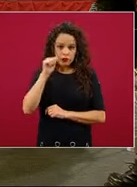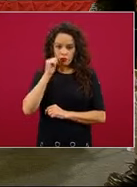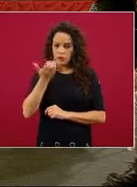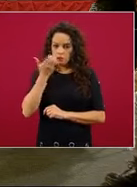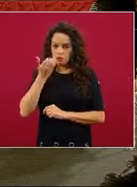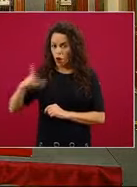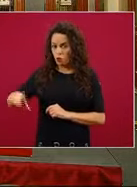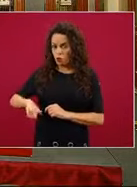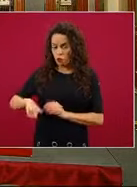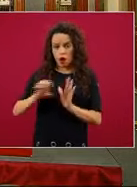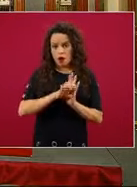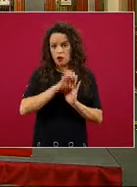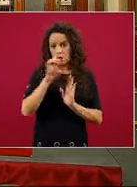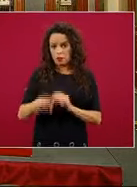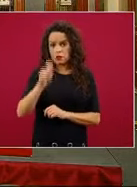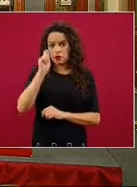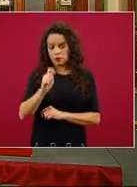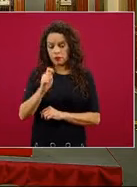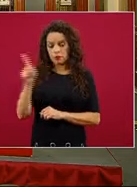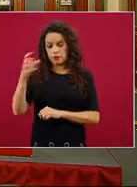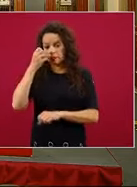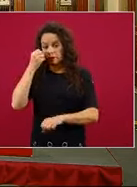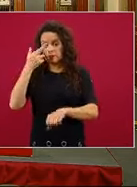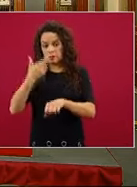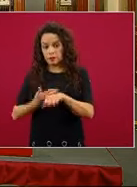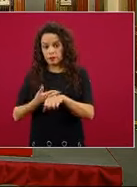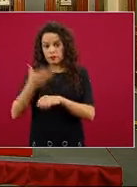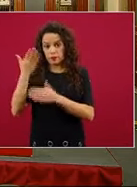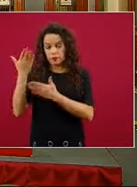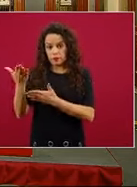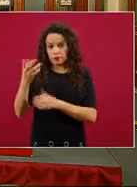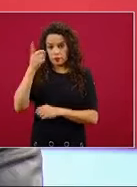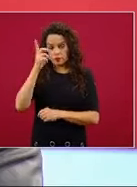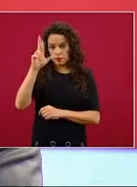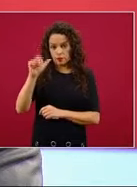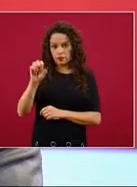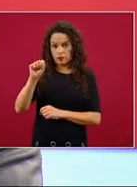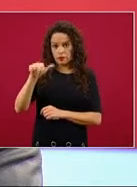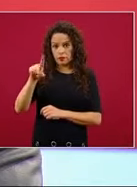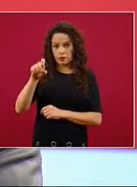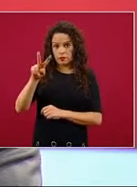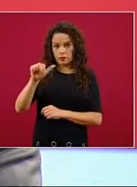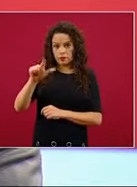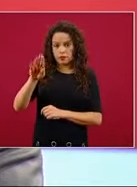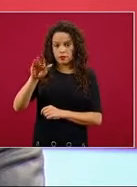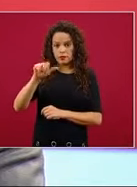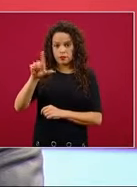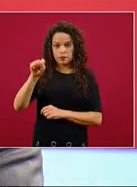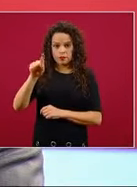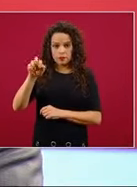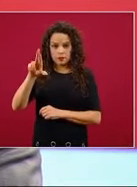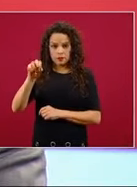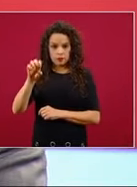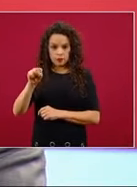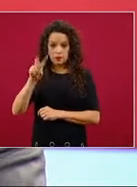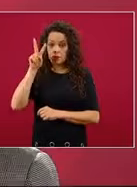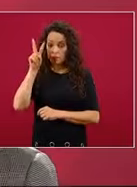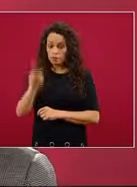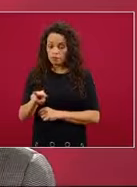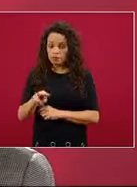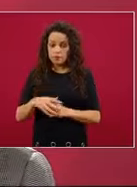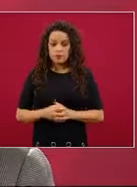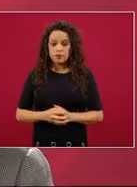de manera ejemplar la secretaria de la Función Pública, la doctora Sandoval Ballesteros, lo ha demostrado, que es